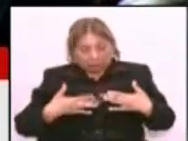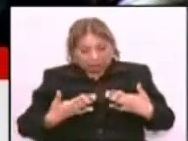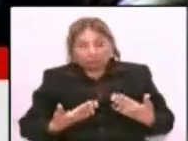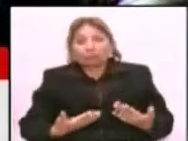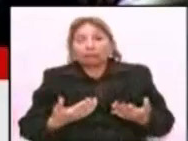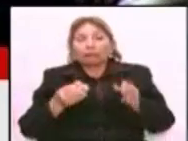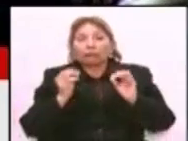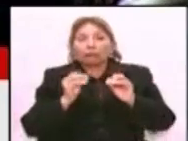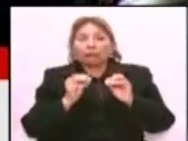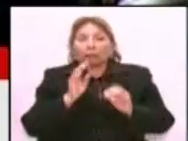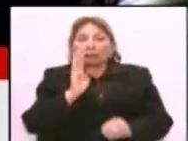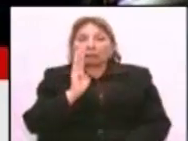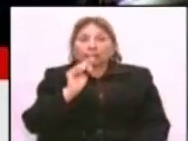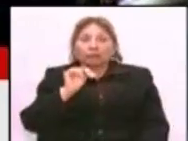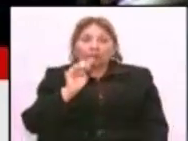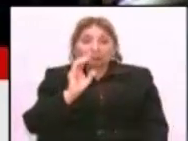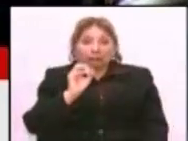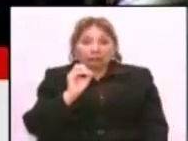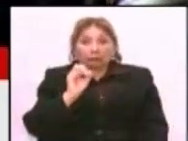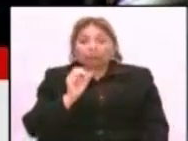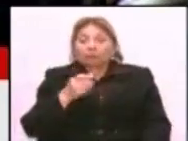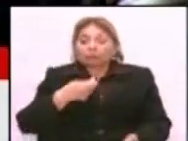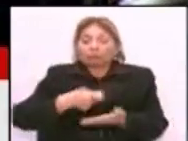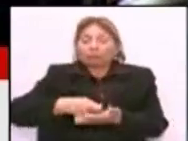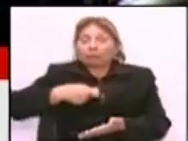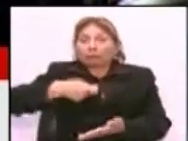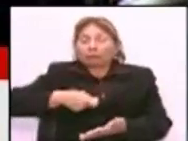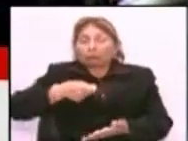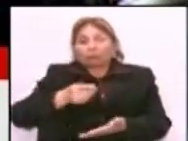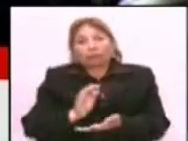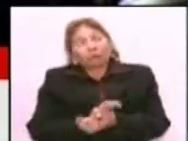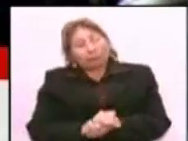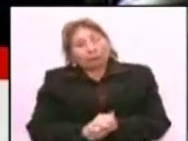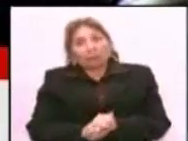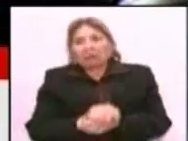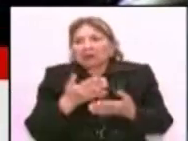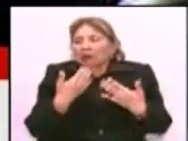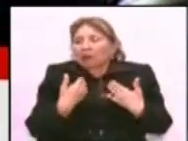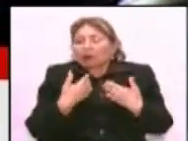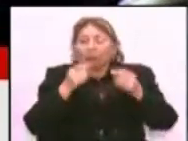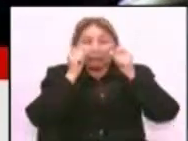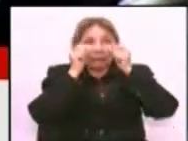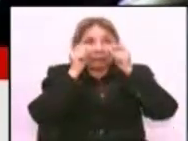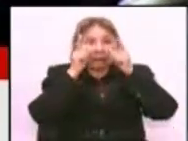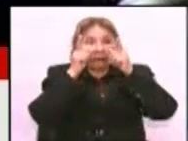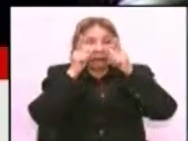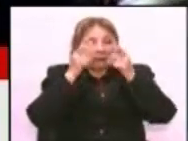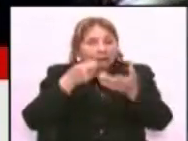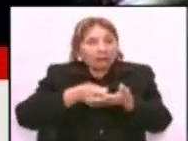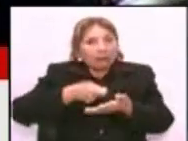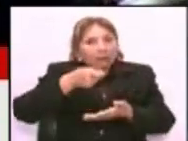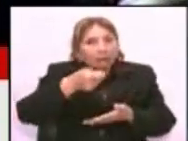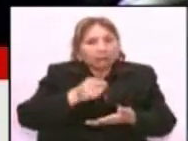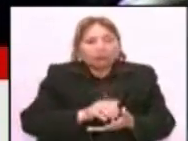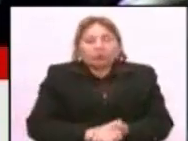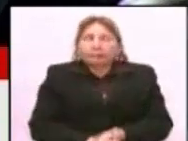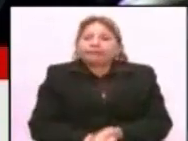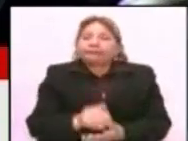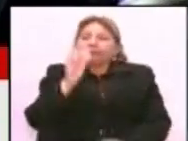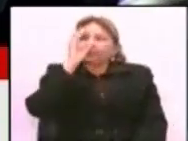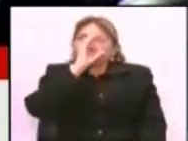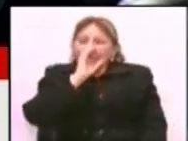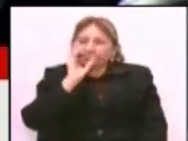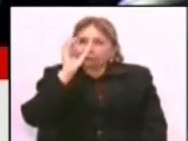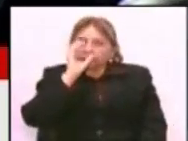donde incluso bancos puedan invertir. Pero por el momento es un mecanismo de inversión de impacto. Entonces los que van a invertir buscan un